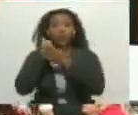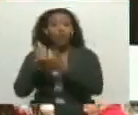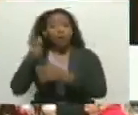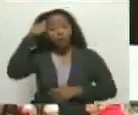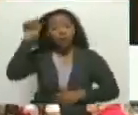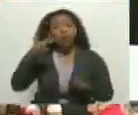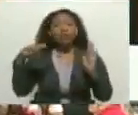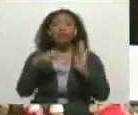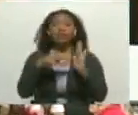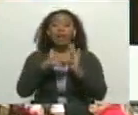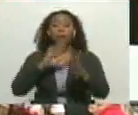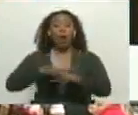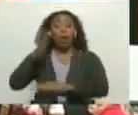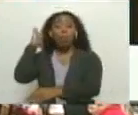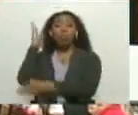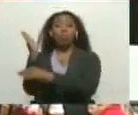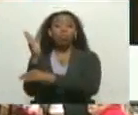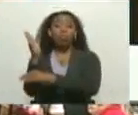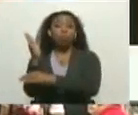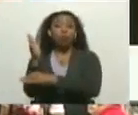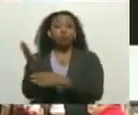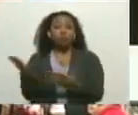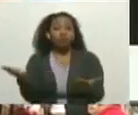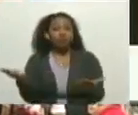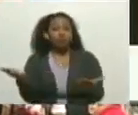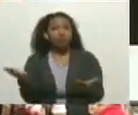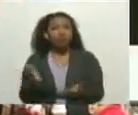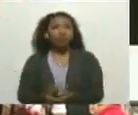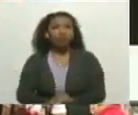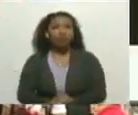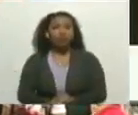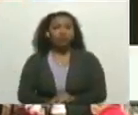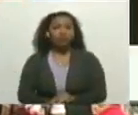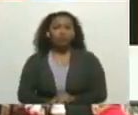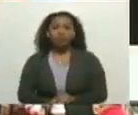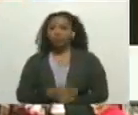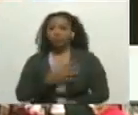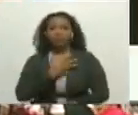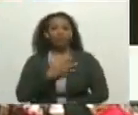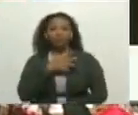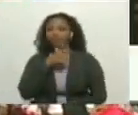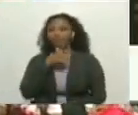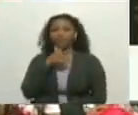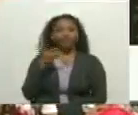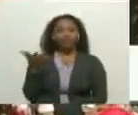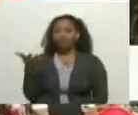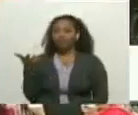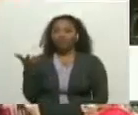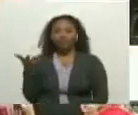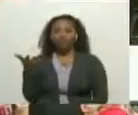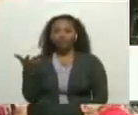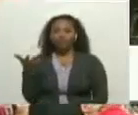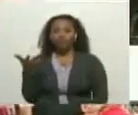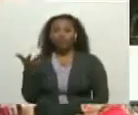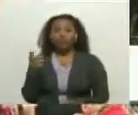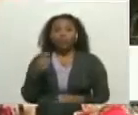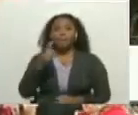están sancionados. ¡Qué miserables! ¡Qué miserables! Y el que lo